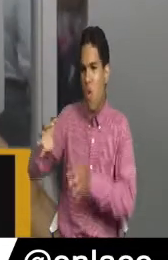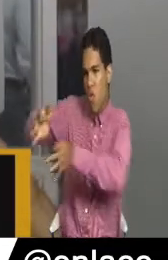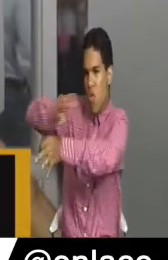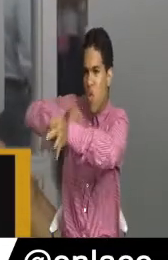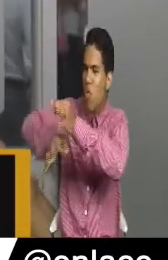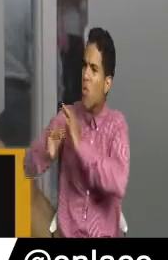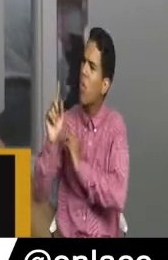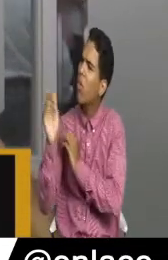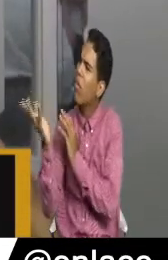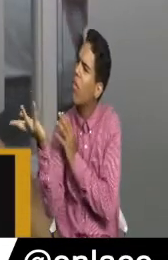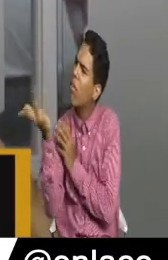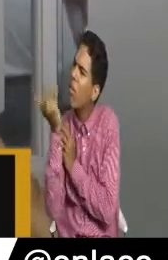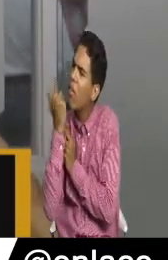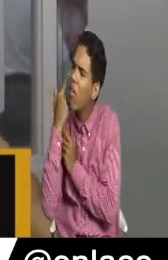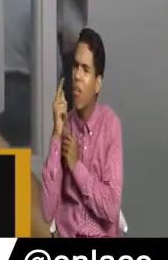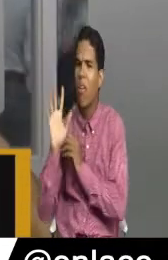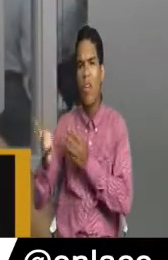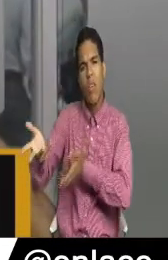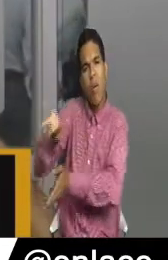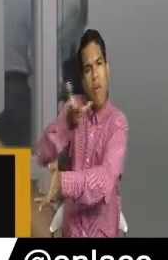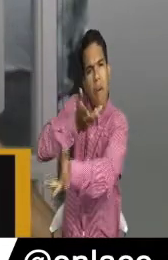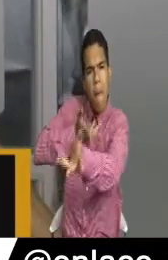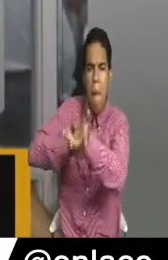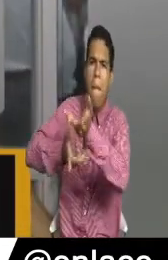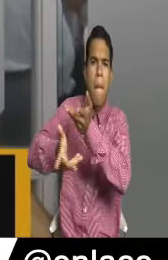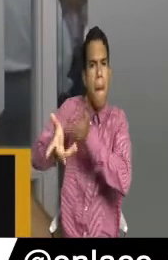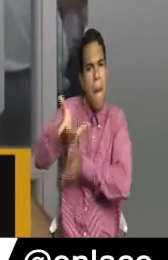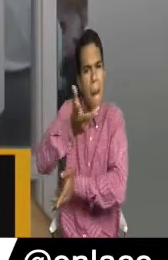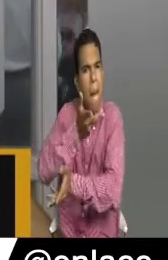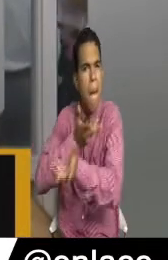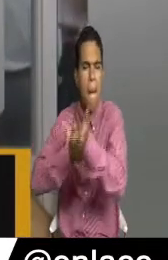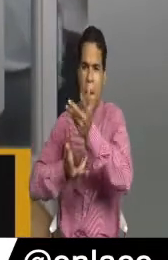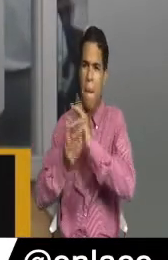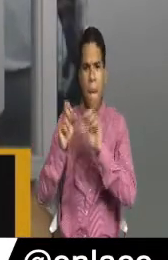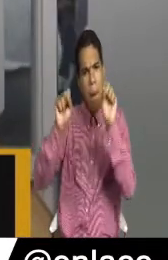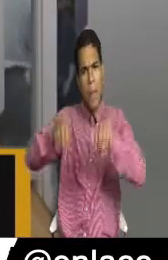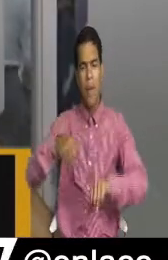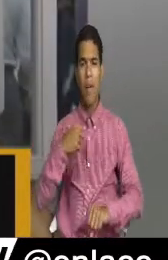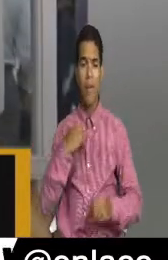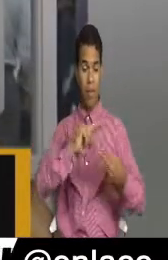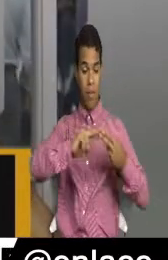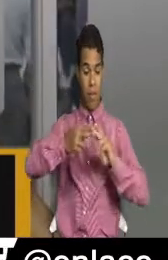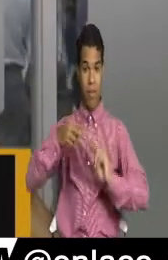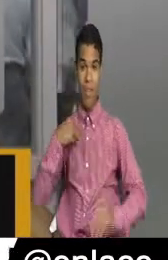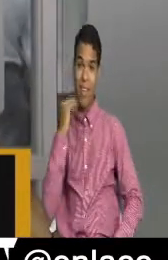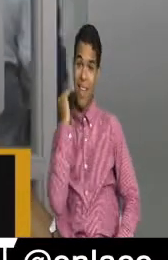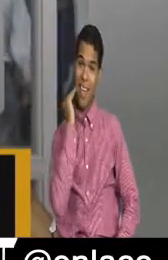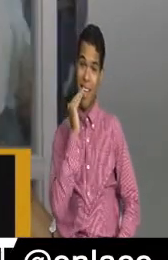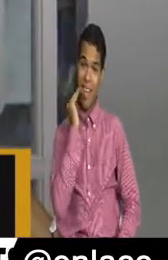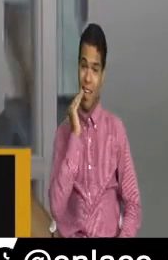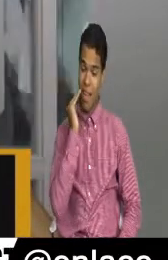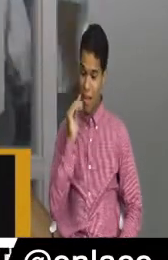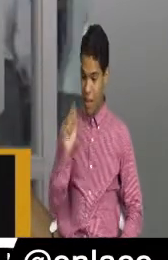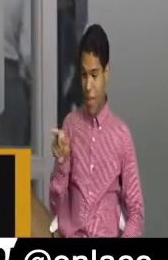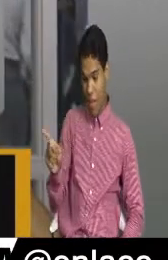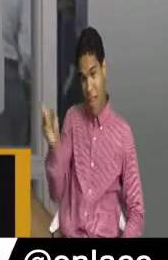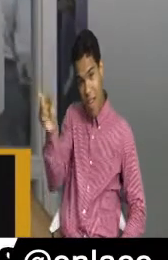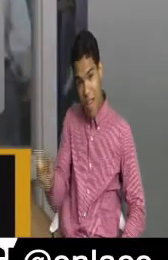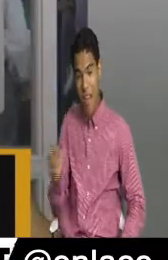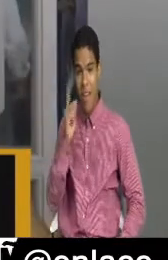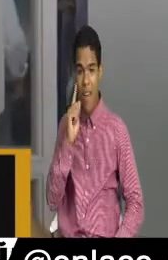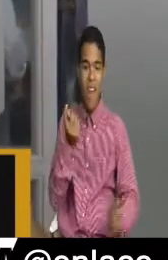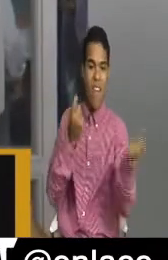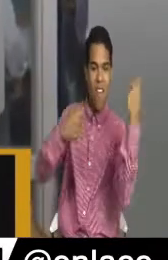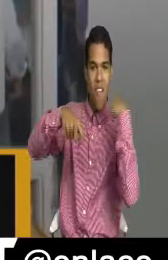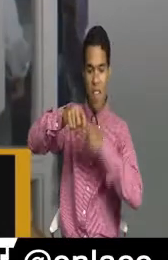una persona. Un sitio de retroalimentación de la señora que vendía los tintos abajo, que